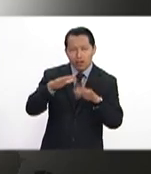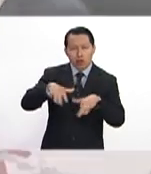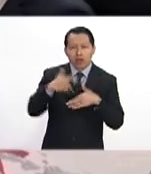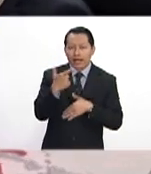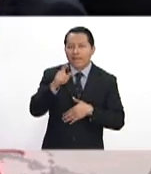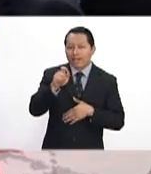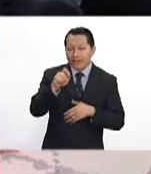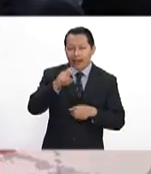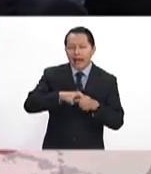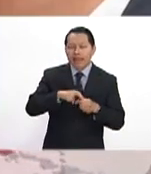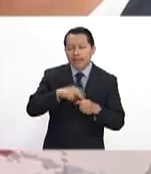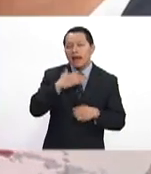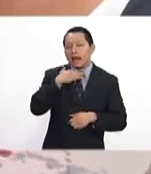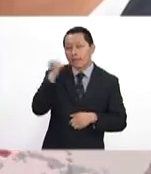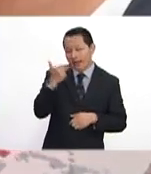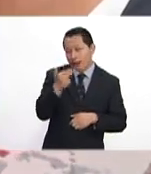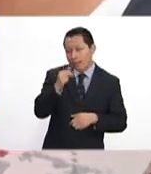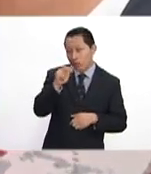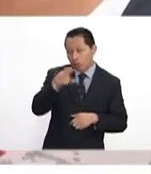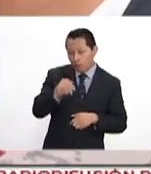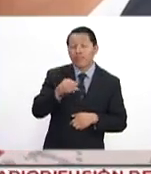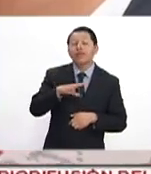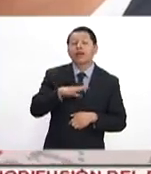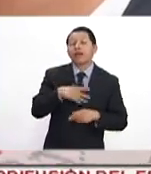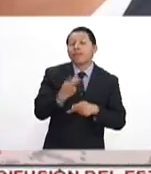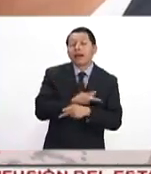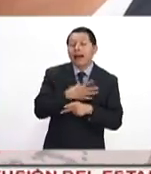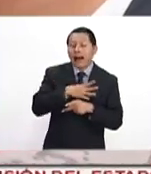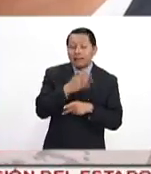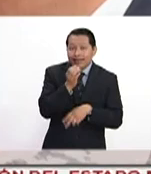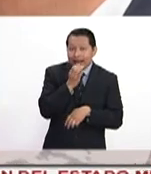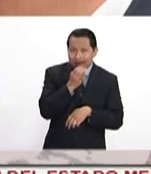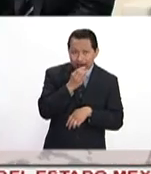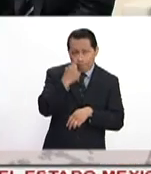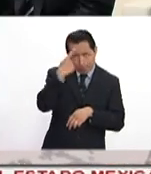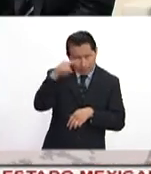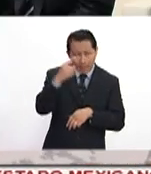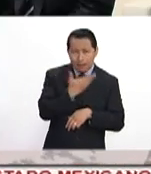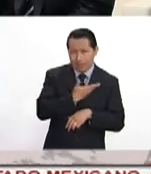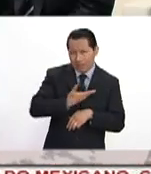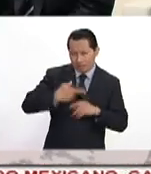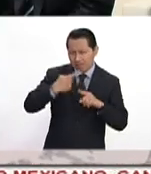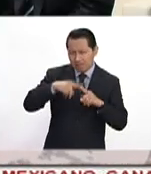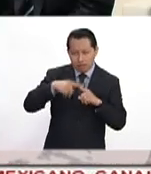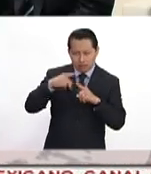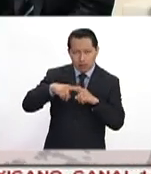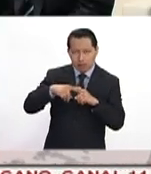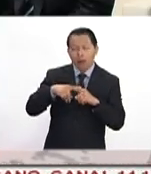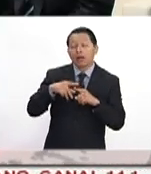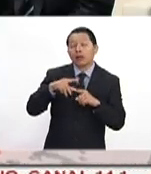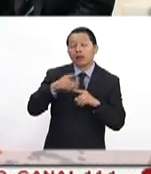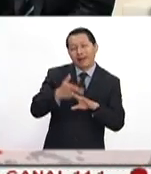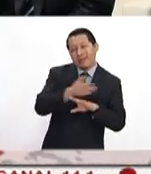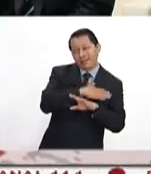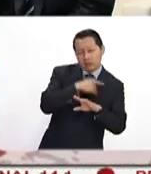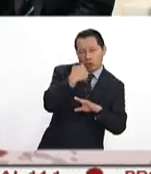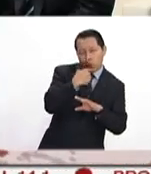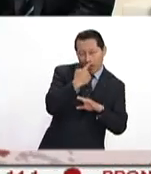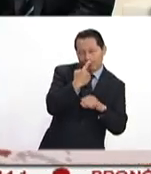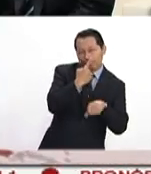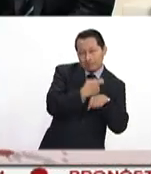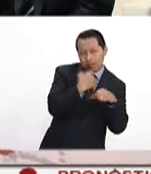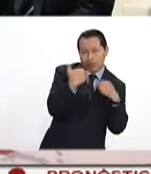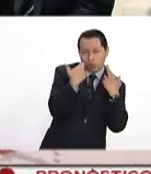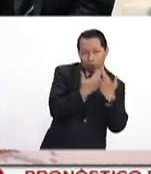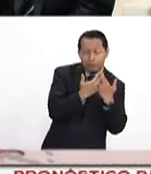en Hamburgo, Alemania. Este encuentro se realizó durante una cena de jefes de Estado, horas después de su primera reunión. De acuerdo con el diario